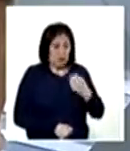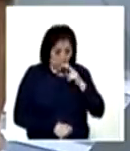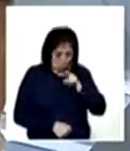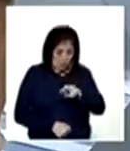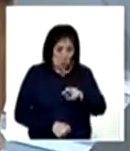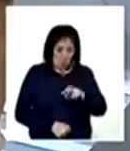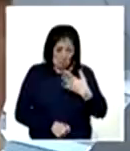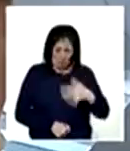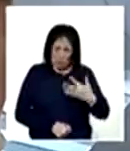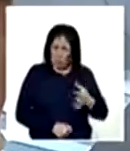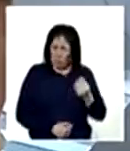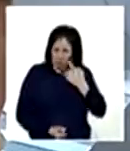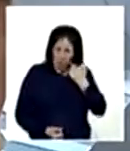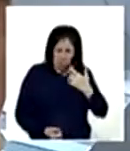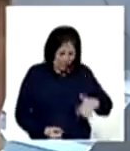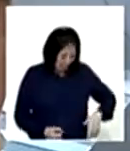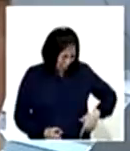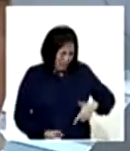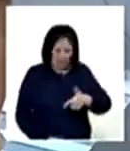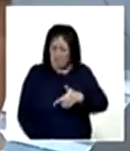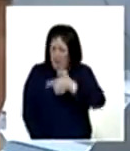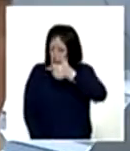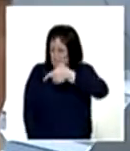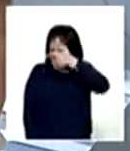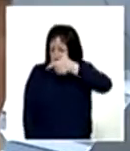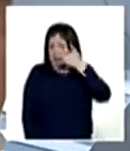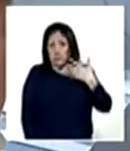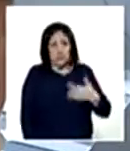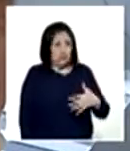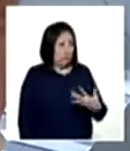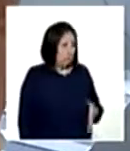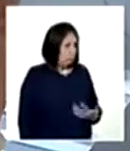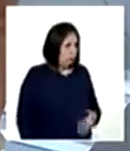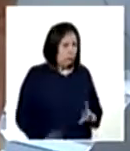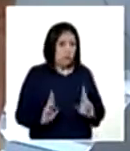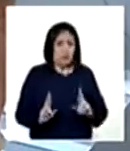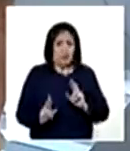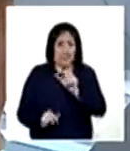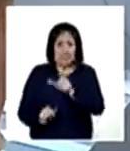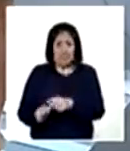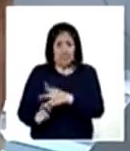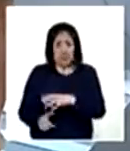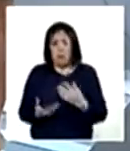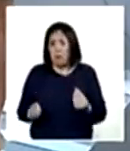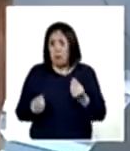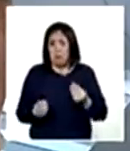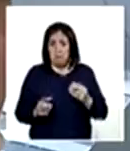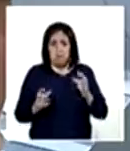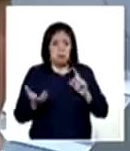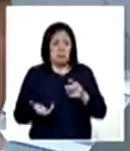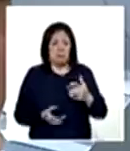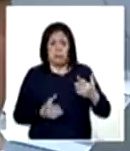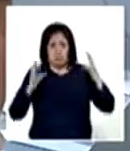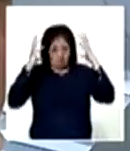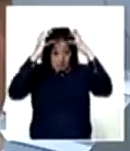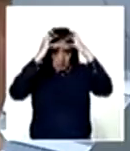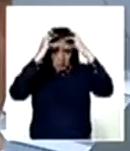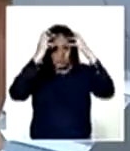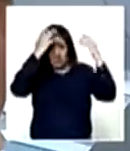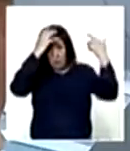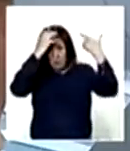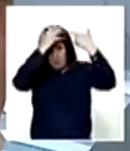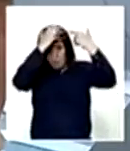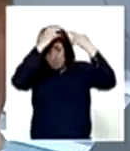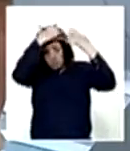la frialdad, cómo llega con el arma y dispara directamente, la suerte que ha tenido esa persona porque le cae la bala en el casco, ¿no? Y